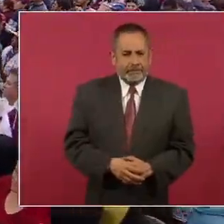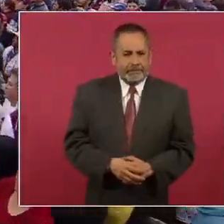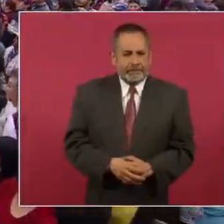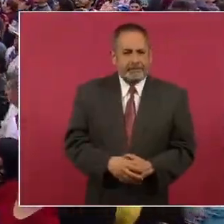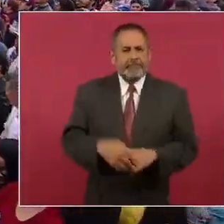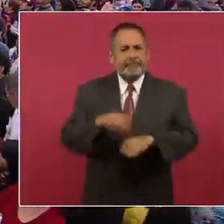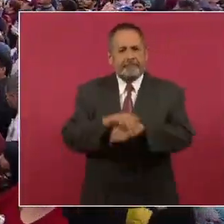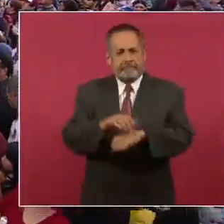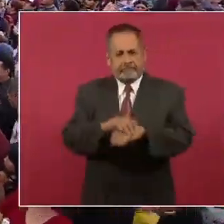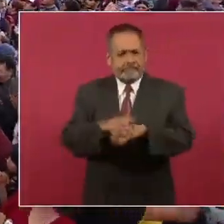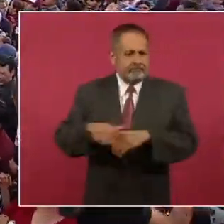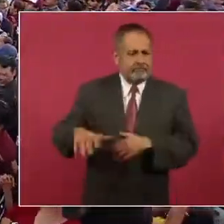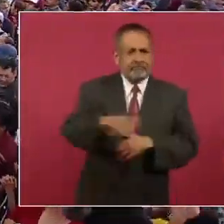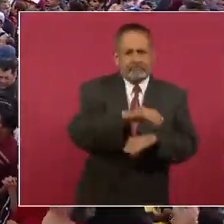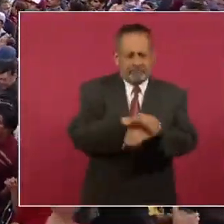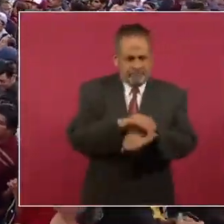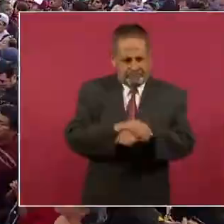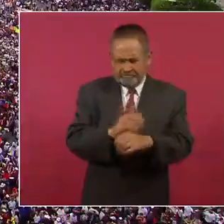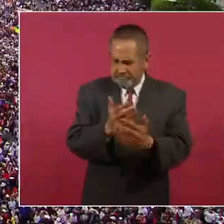Amigas y amigos,